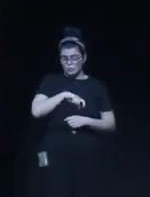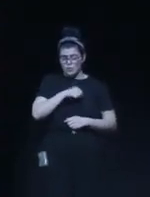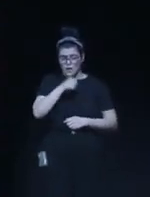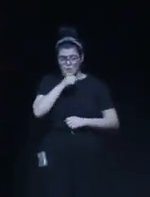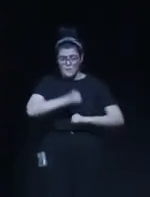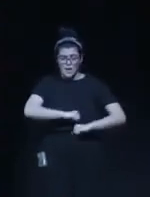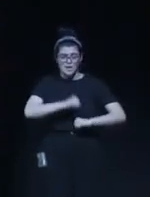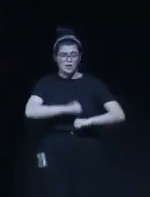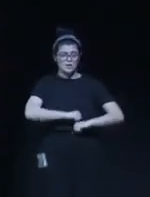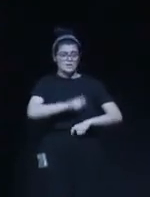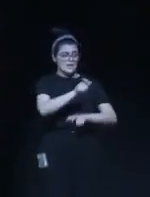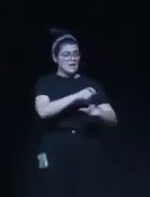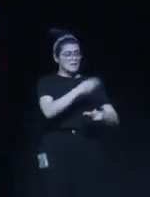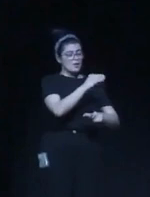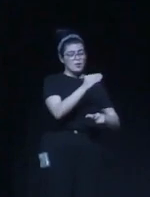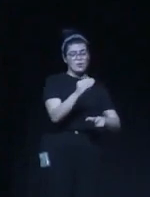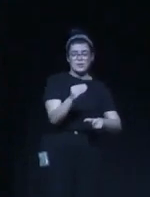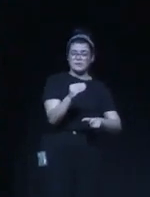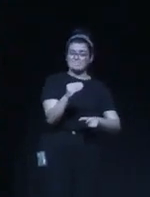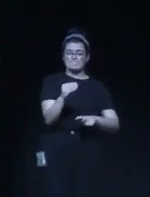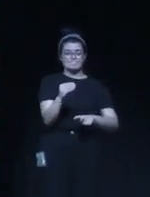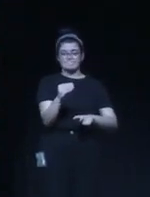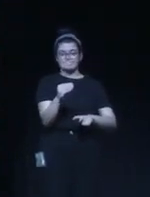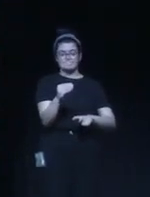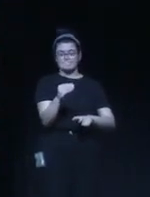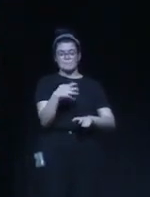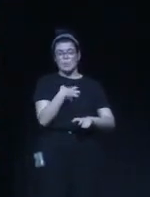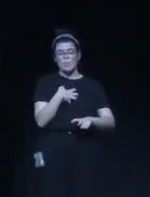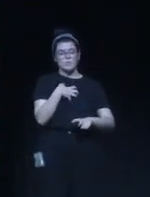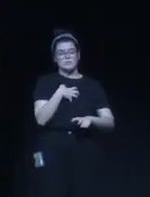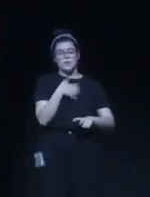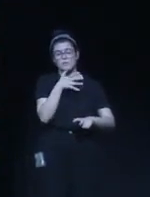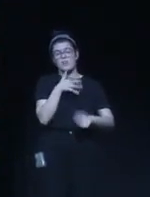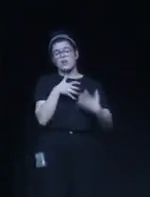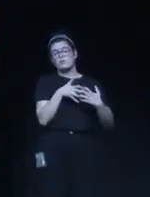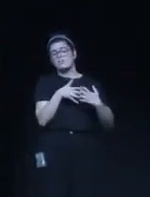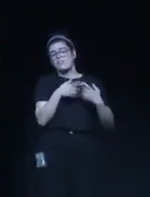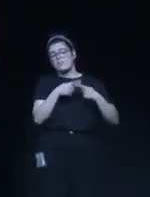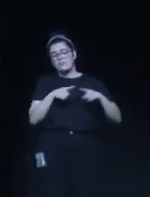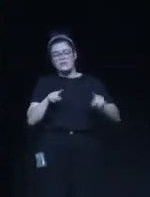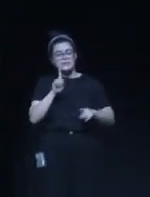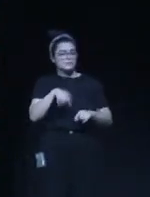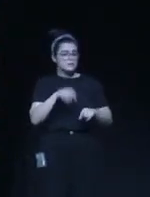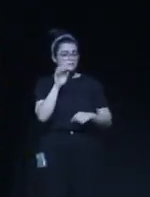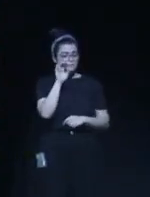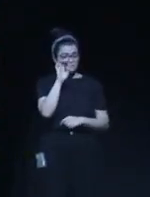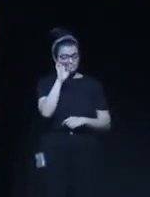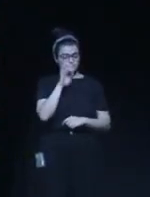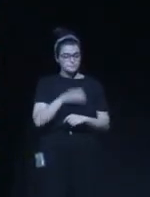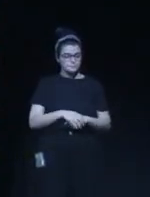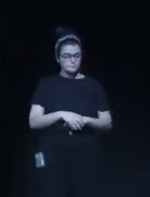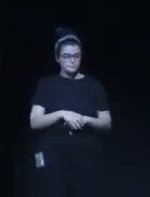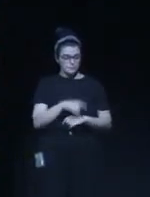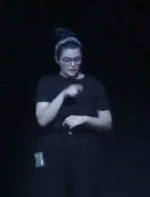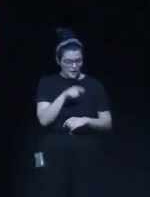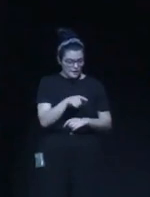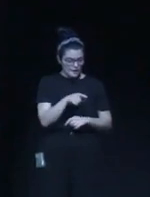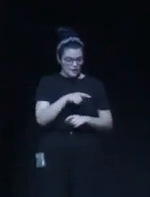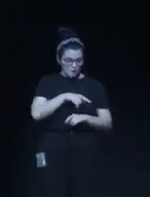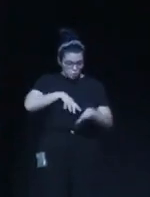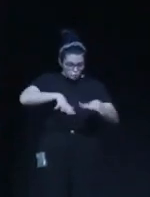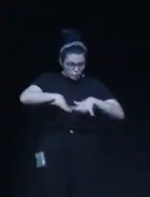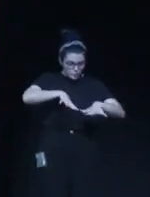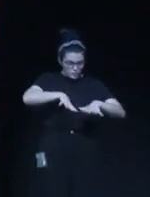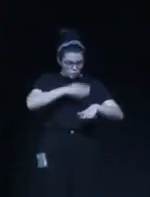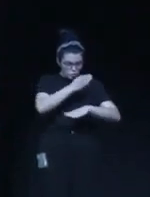la gente joven está costando, la gente joven está de otra manera lucha también. Y ahí empieza a haber un movimiento joven